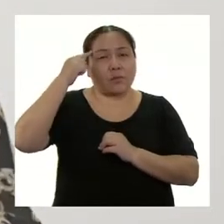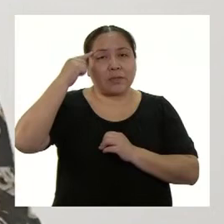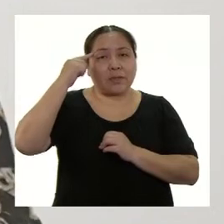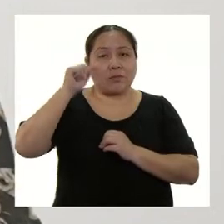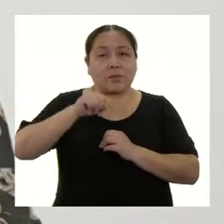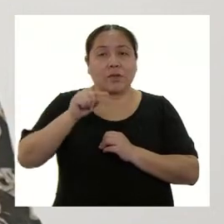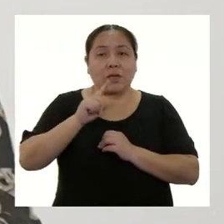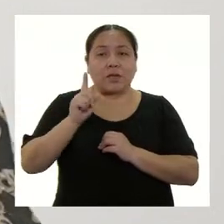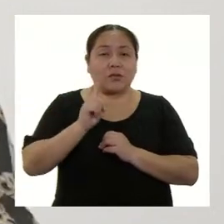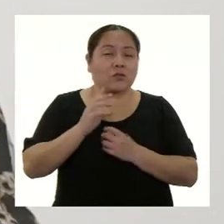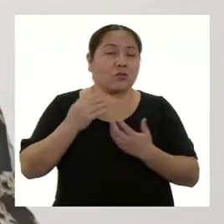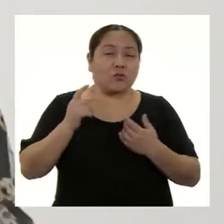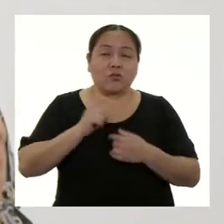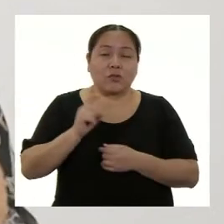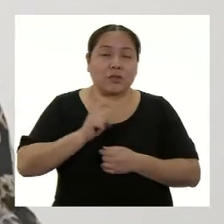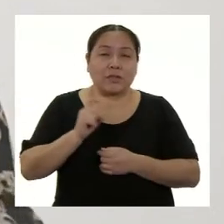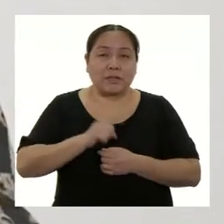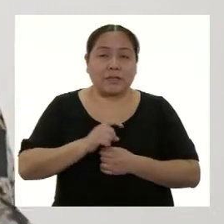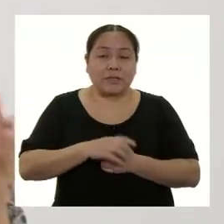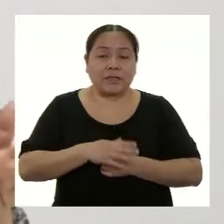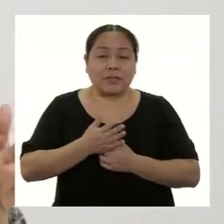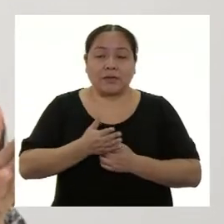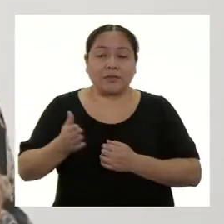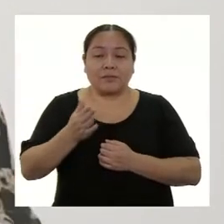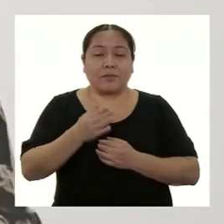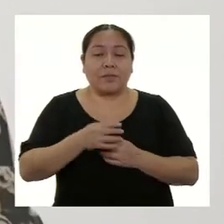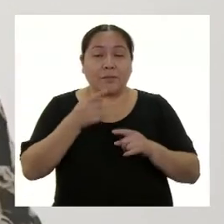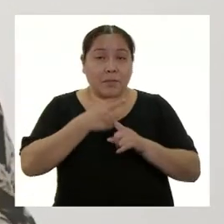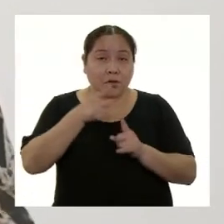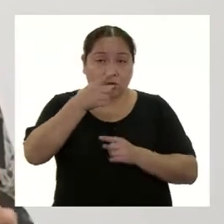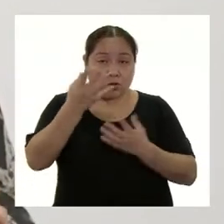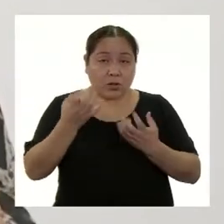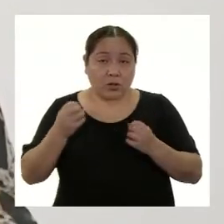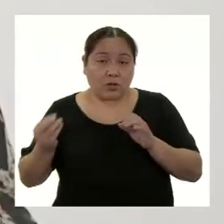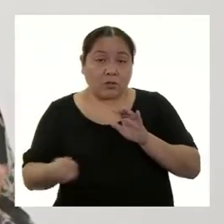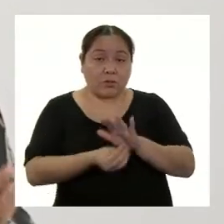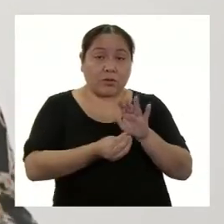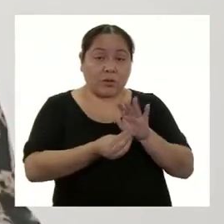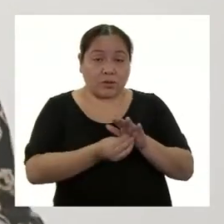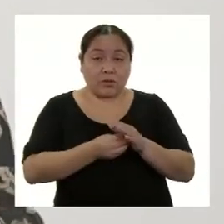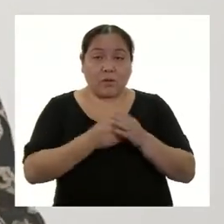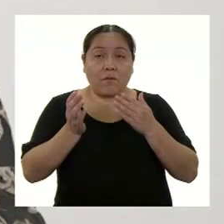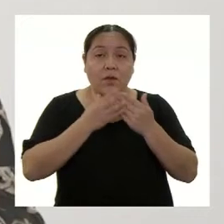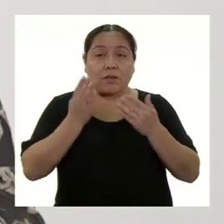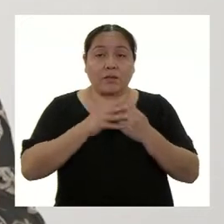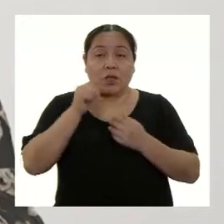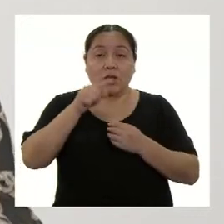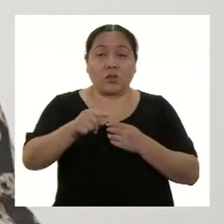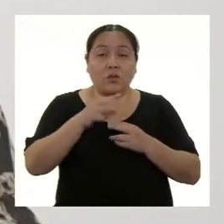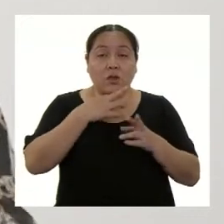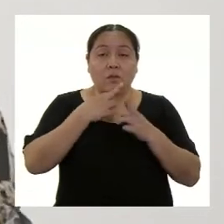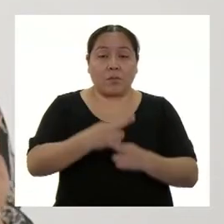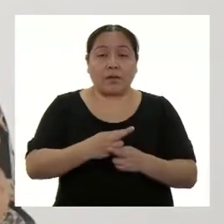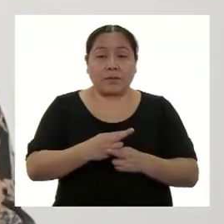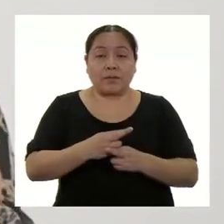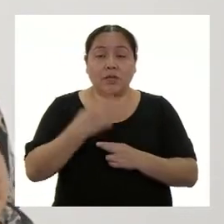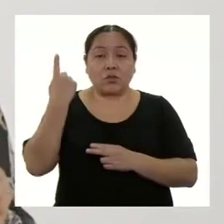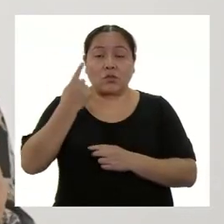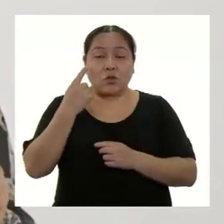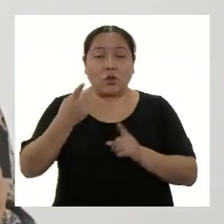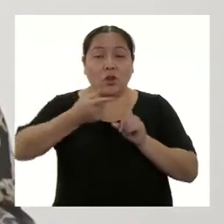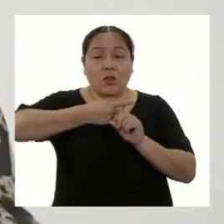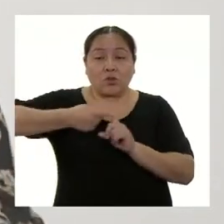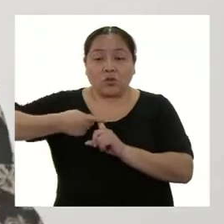requiere un forro. Pero si quieres agregarlo, es simple. A tu resultado solo deberás sumarle el área de la base